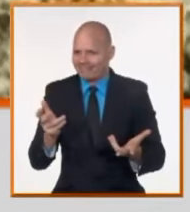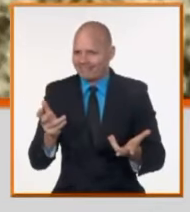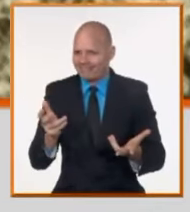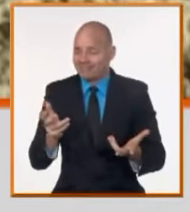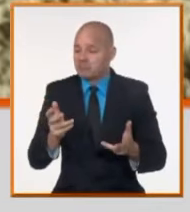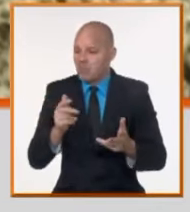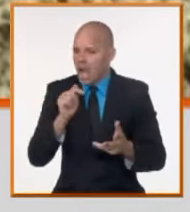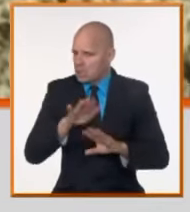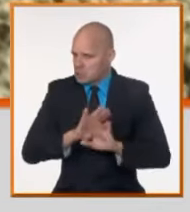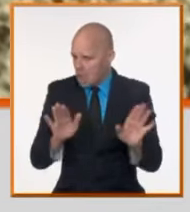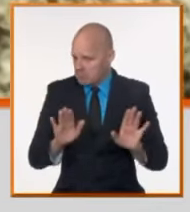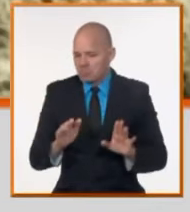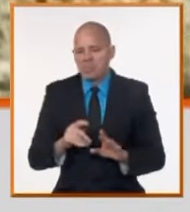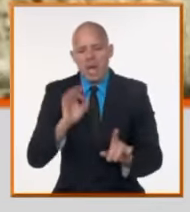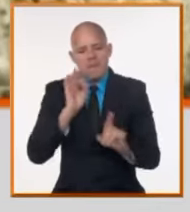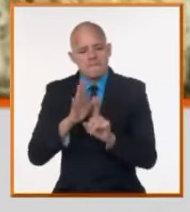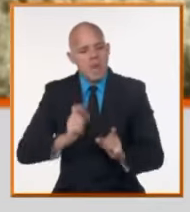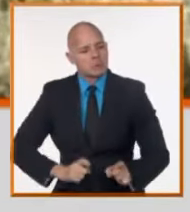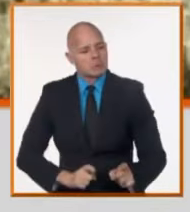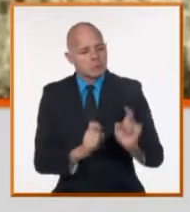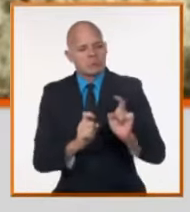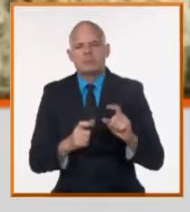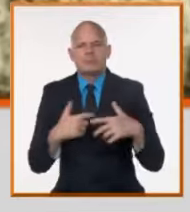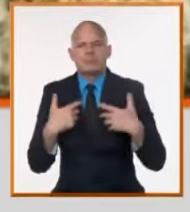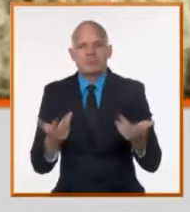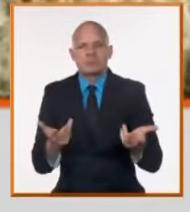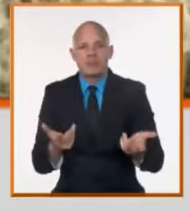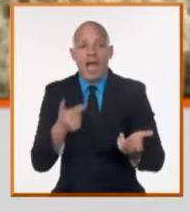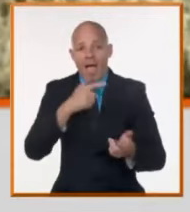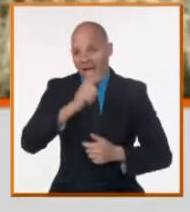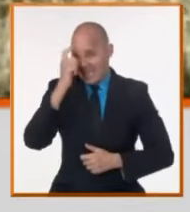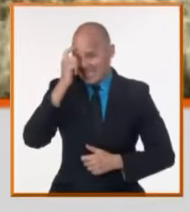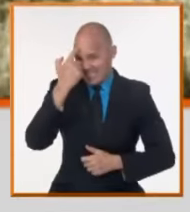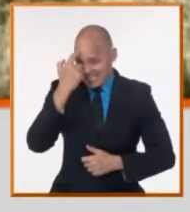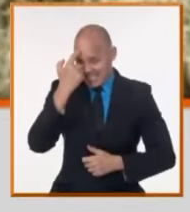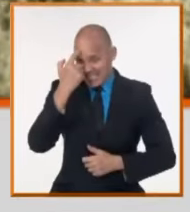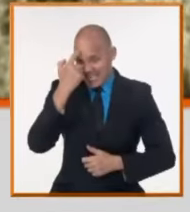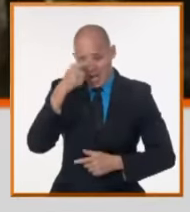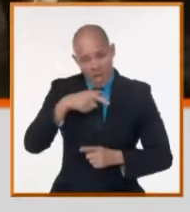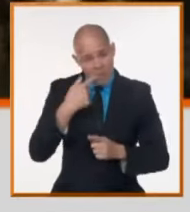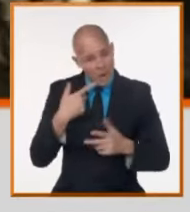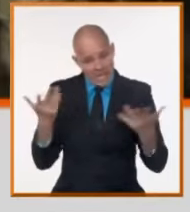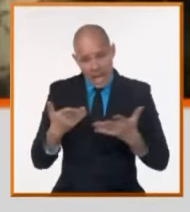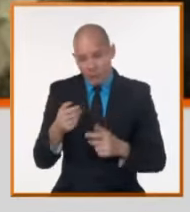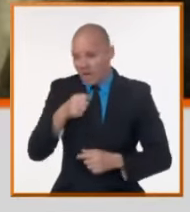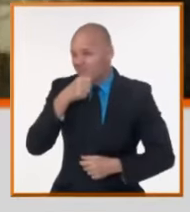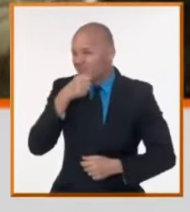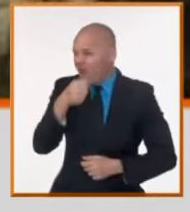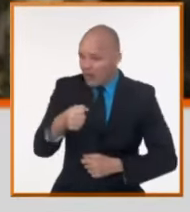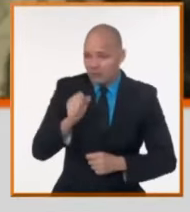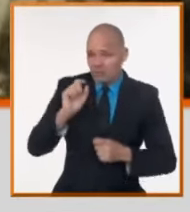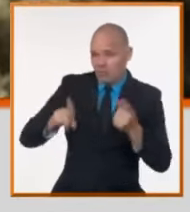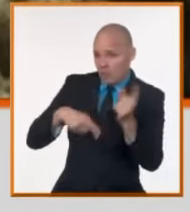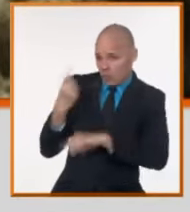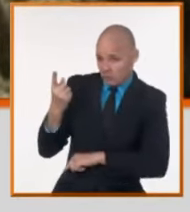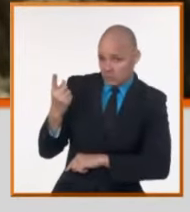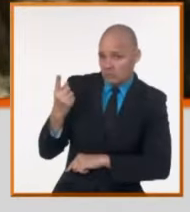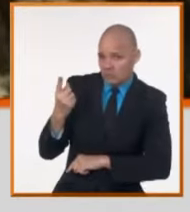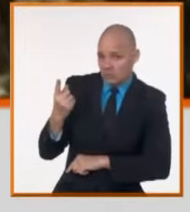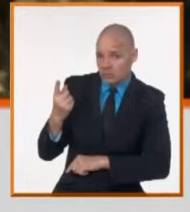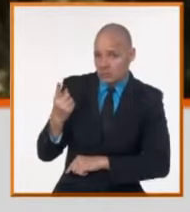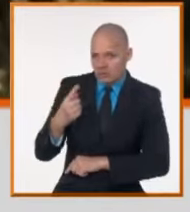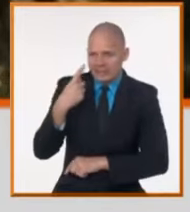Che se ocupó de denunciar los reales propósitos que se perseguía con aquello. Lejos de ser un plan, como se